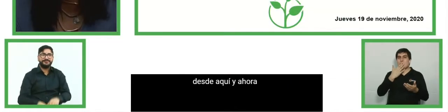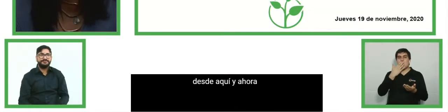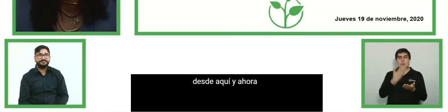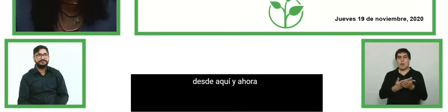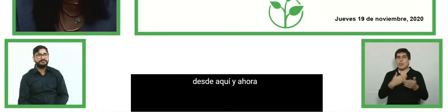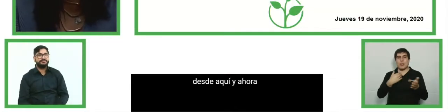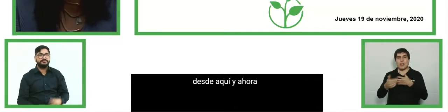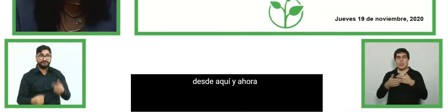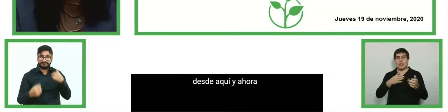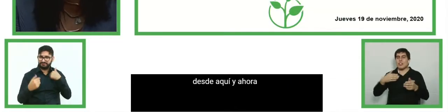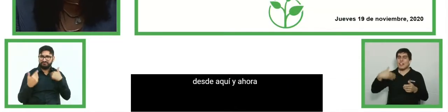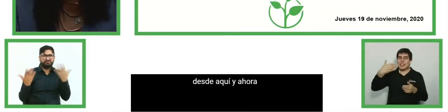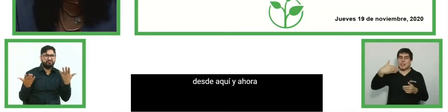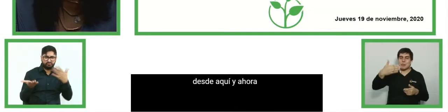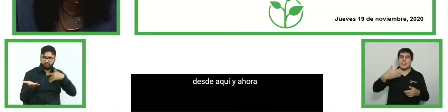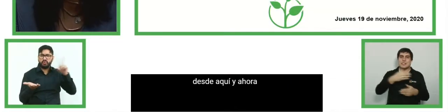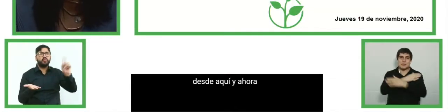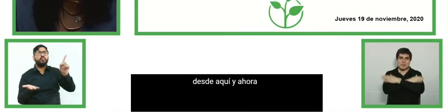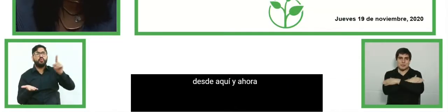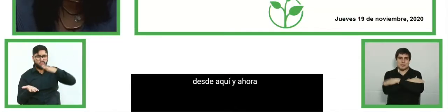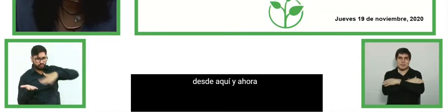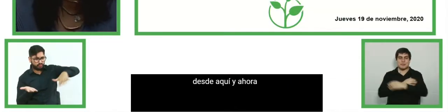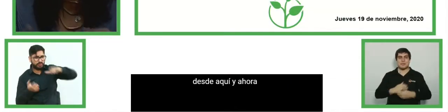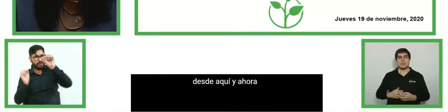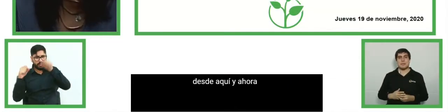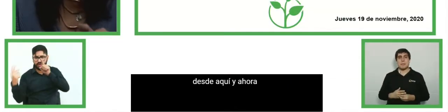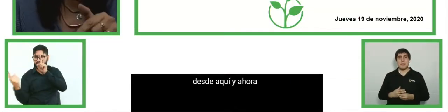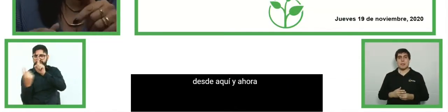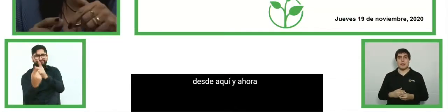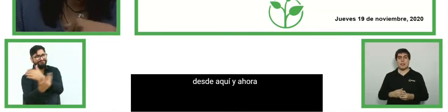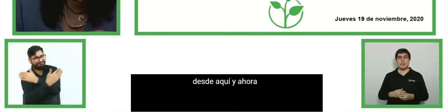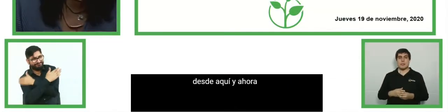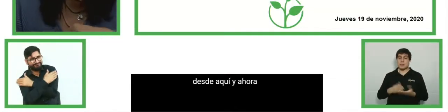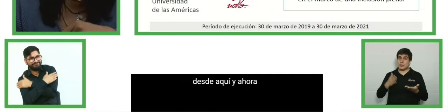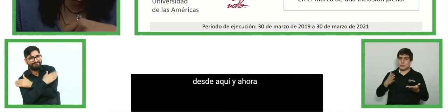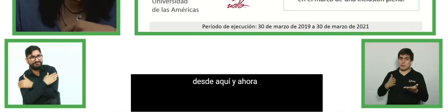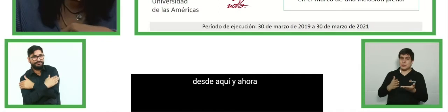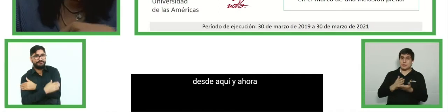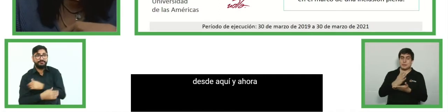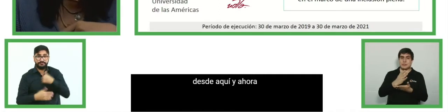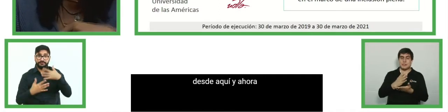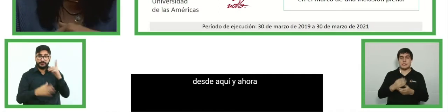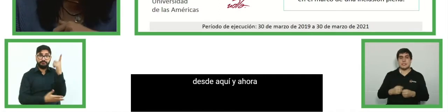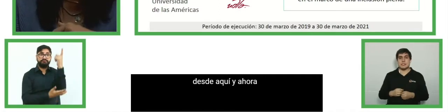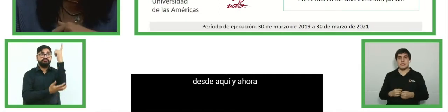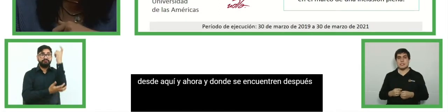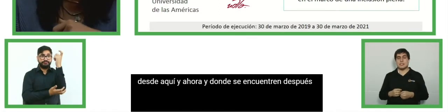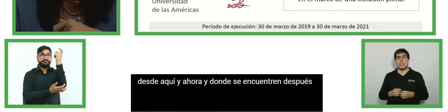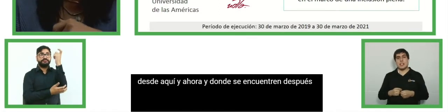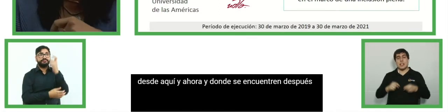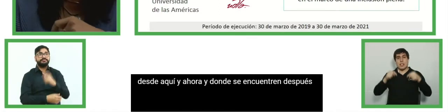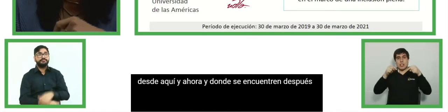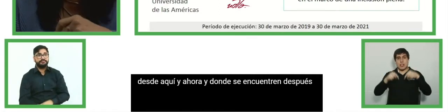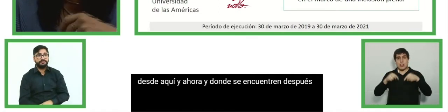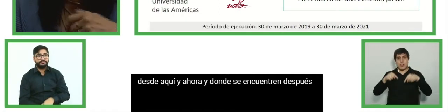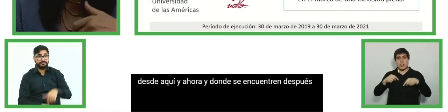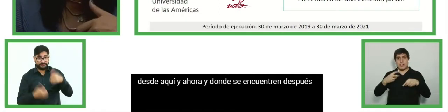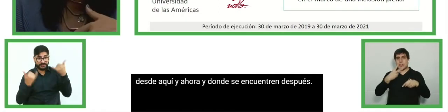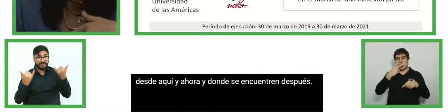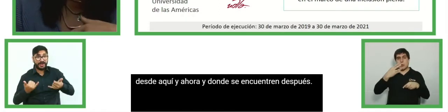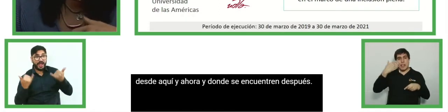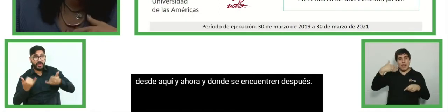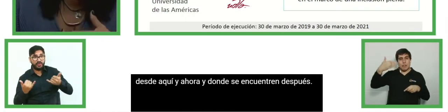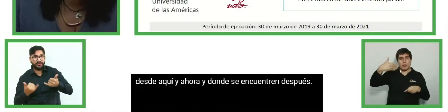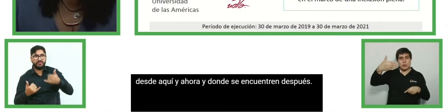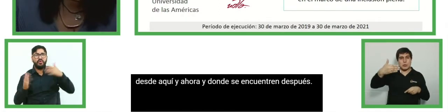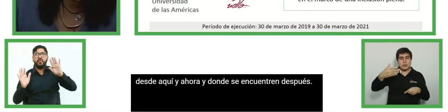se encuentren después. Bien, en medio de más incertidumbres que certezas, el horizonte para la